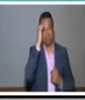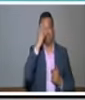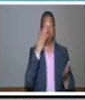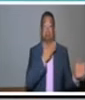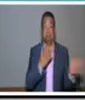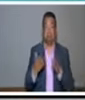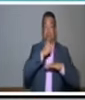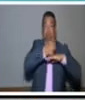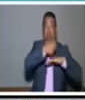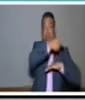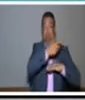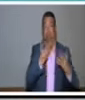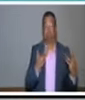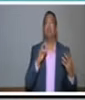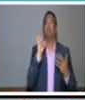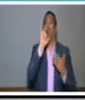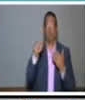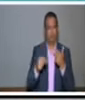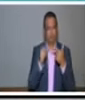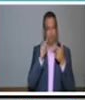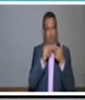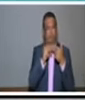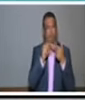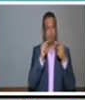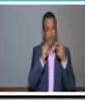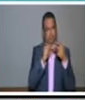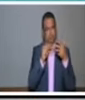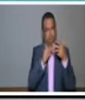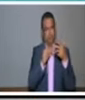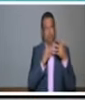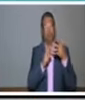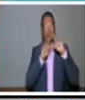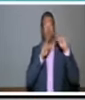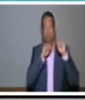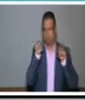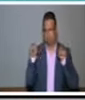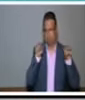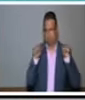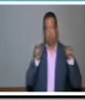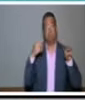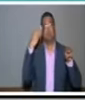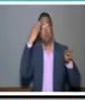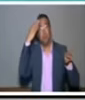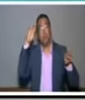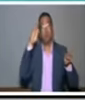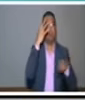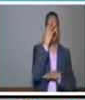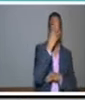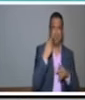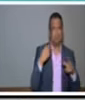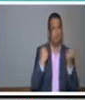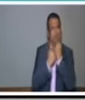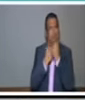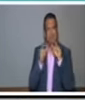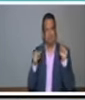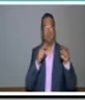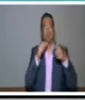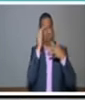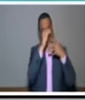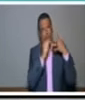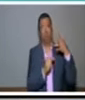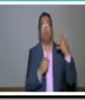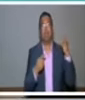otras iniciativas energéticas que ya hoy están funcionando con el aval de Populares y PNP y que le hacen daño al ambiente.